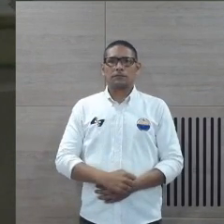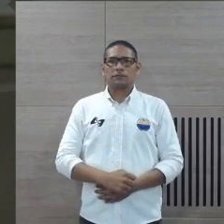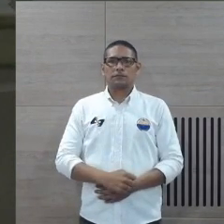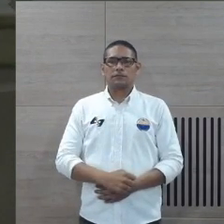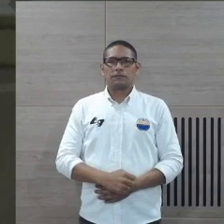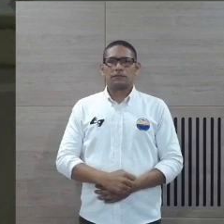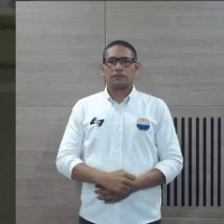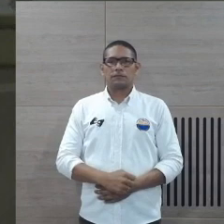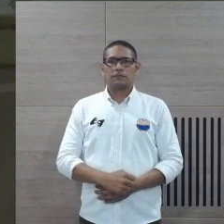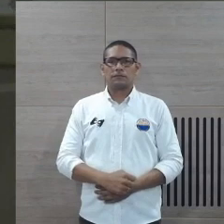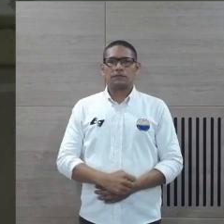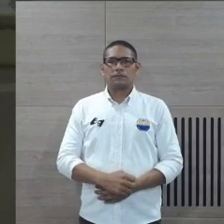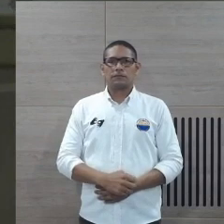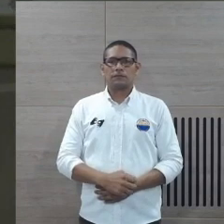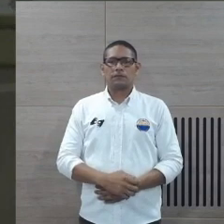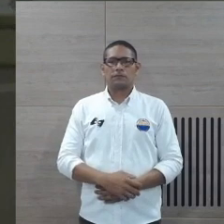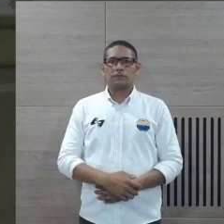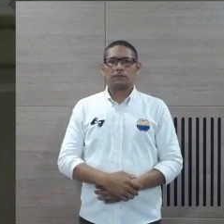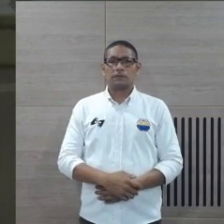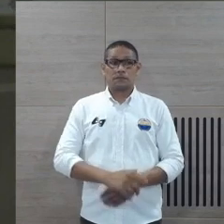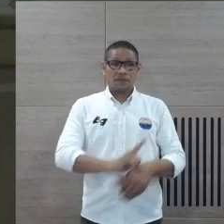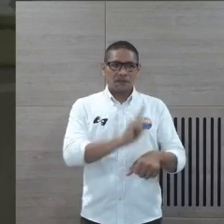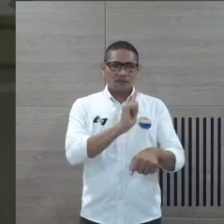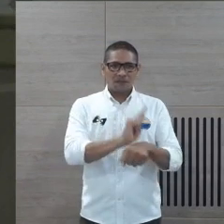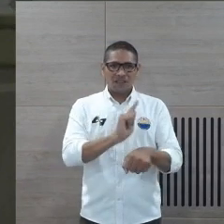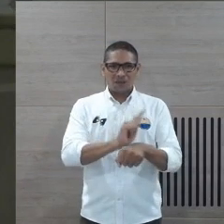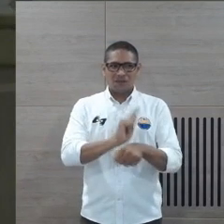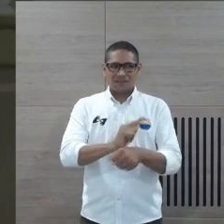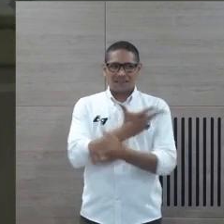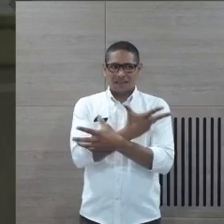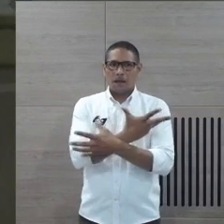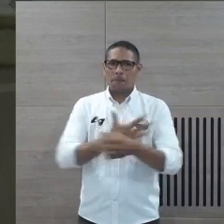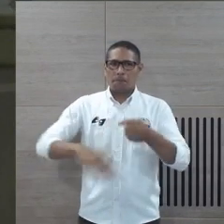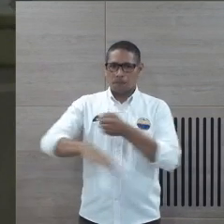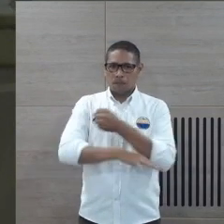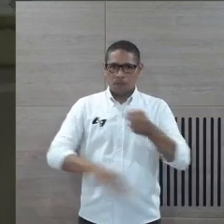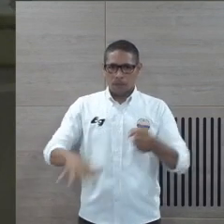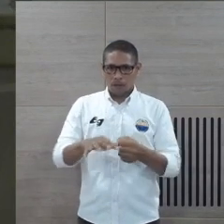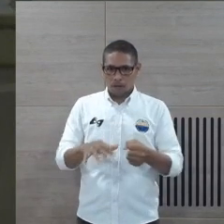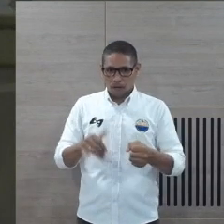Básicas, biólogo, Nesle Margarita Vargas Camargo.